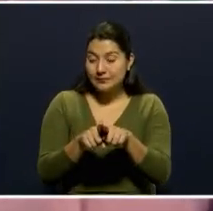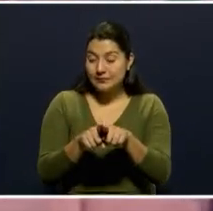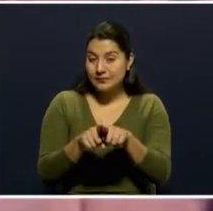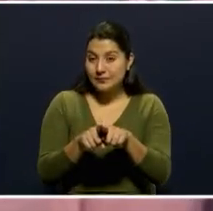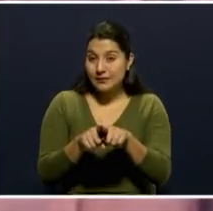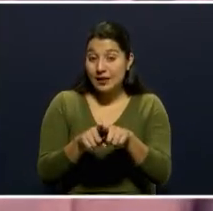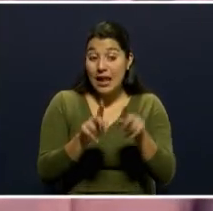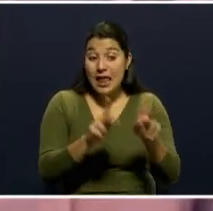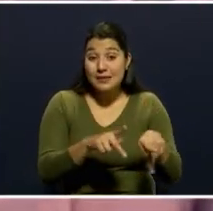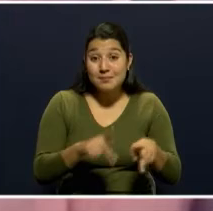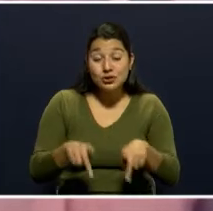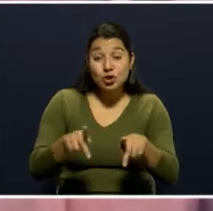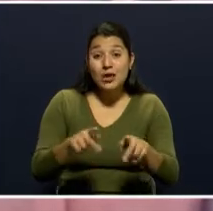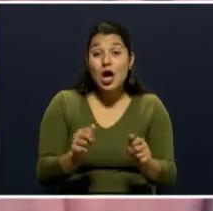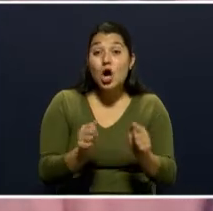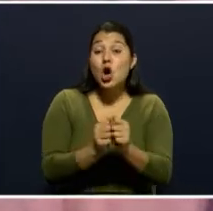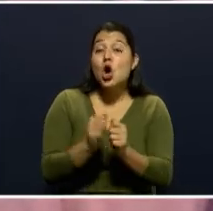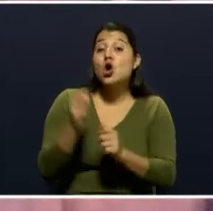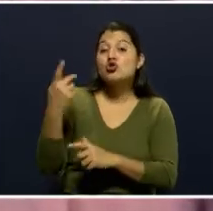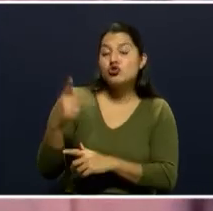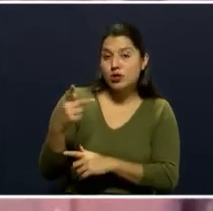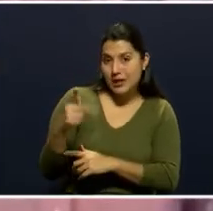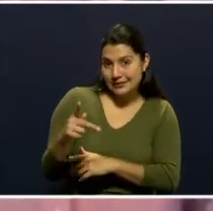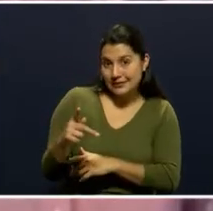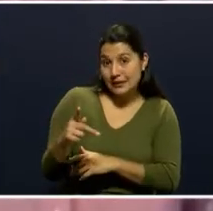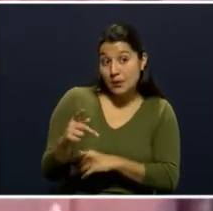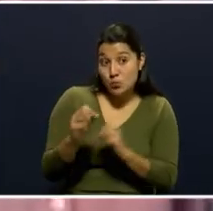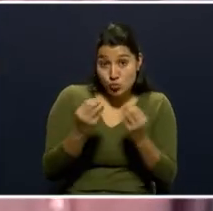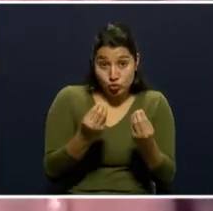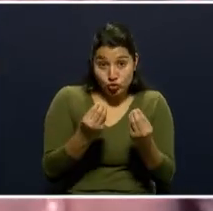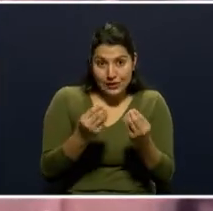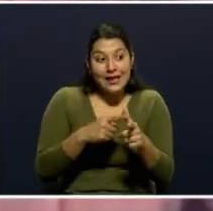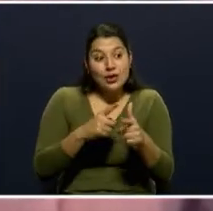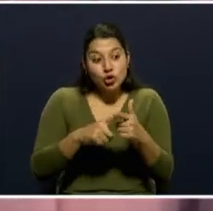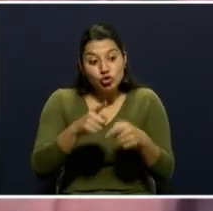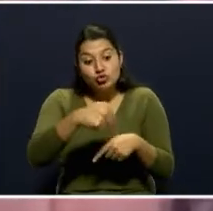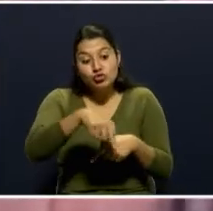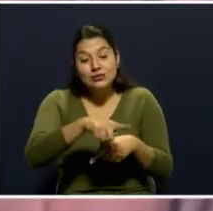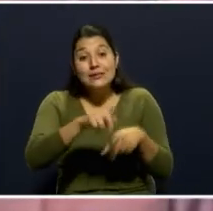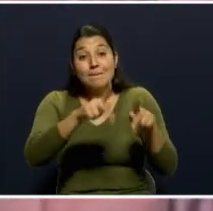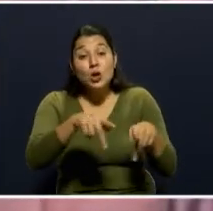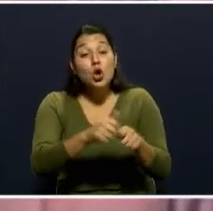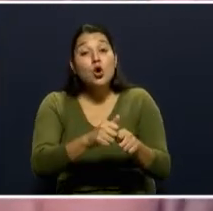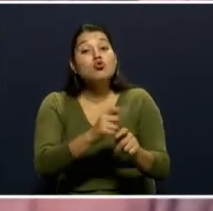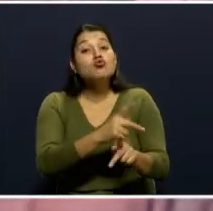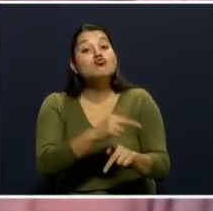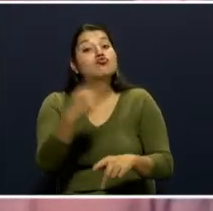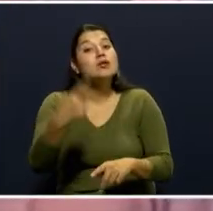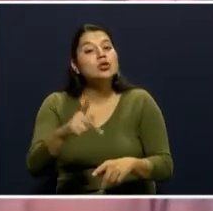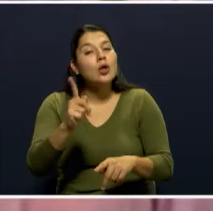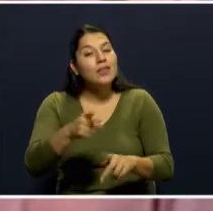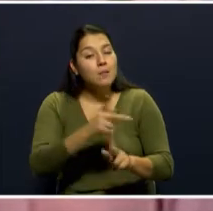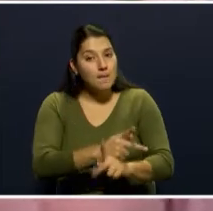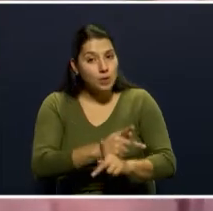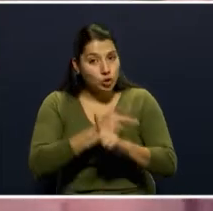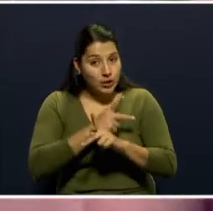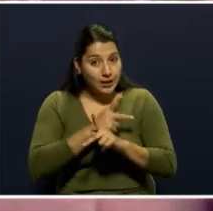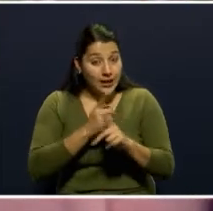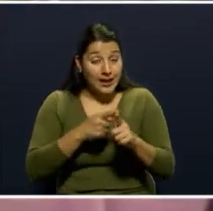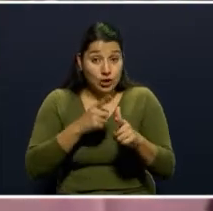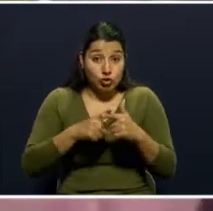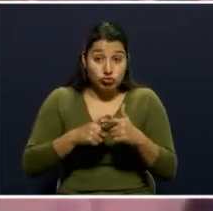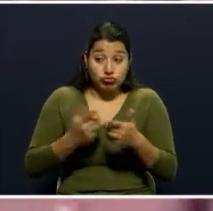la gente con factores de riesgo puede ser mucha, tenemos que protegerla, y como hemos visto, puede ser posible que yo sea de esa